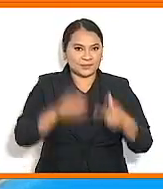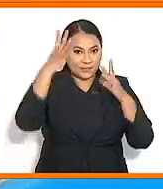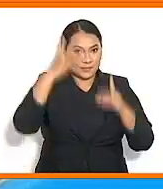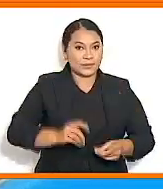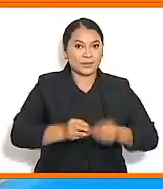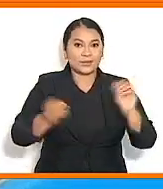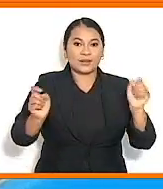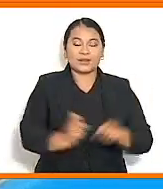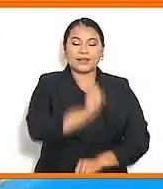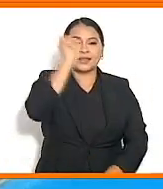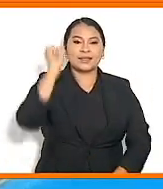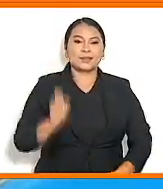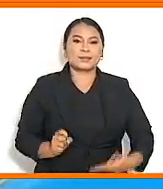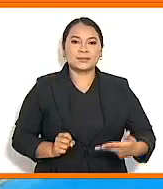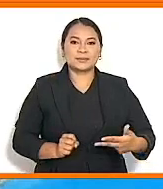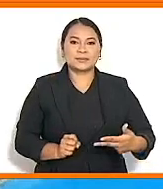favorecido,